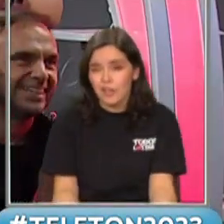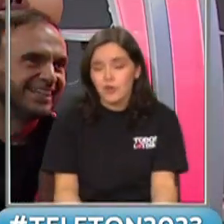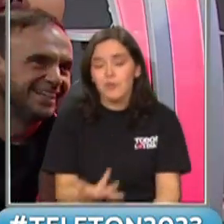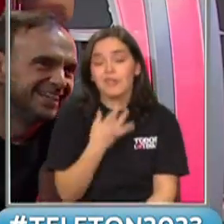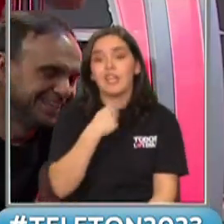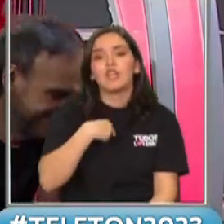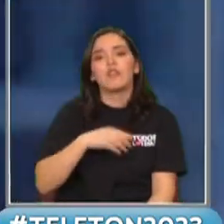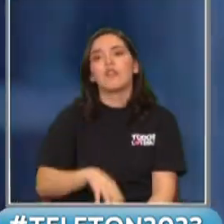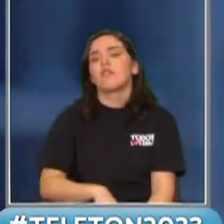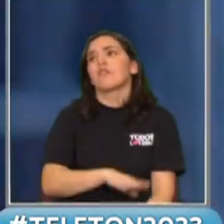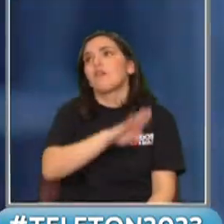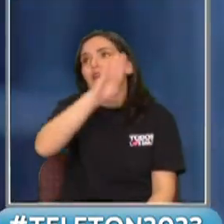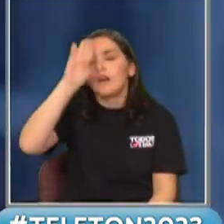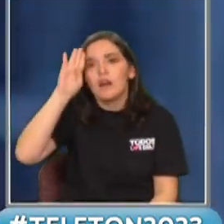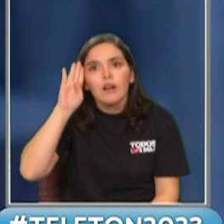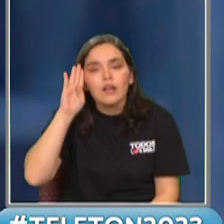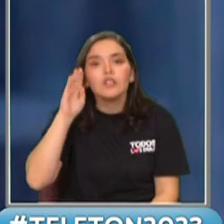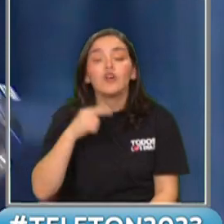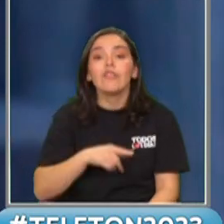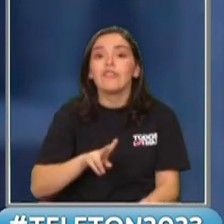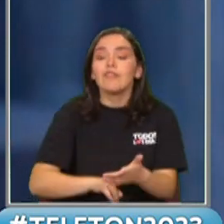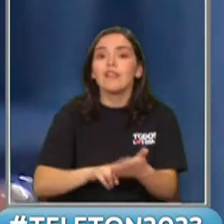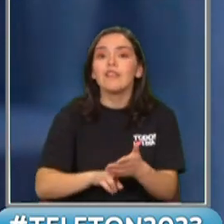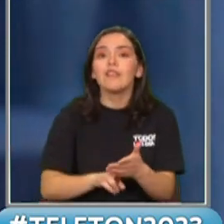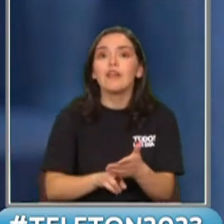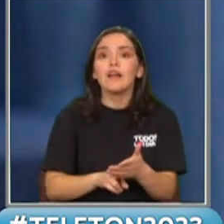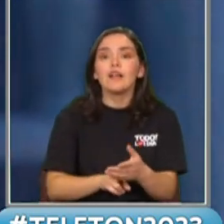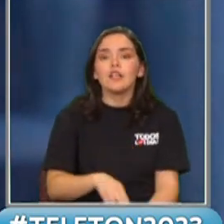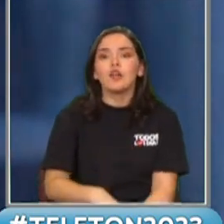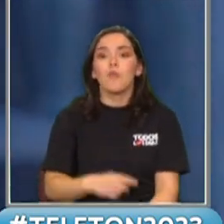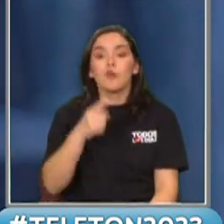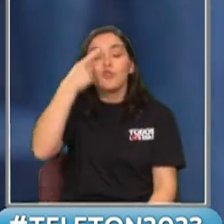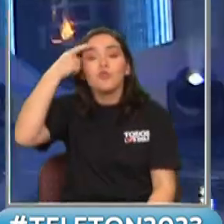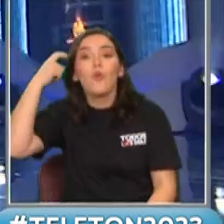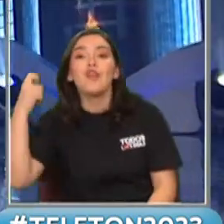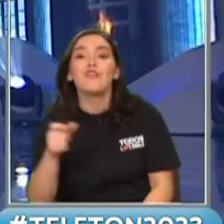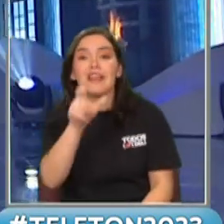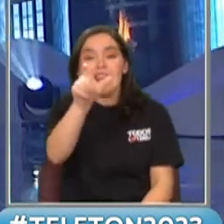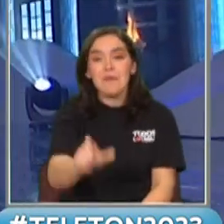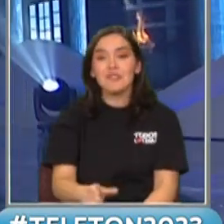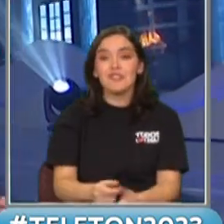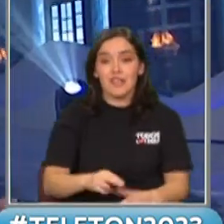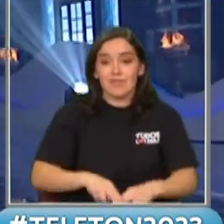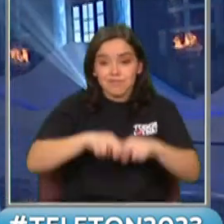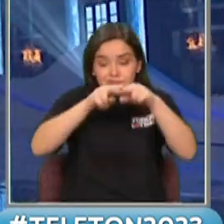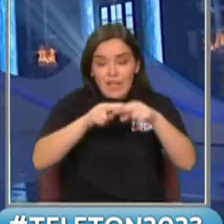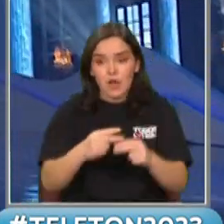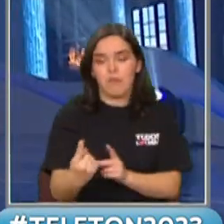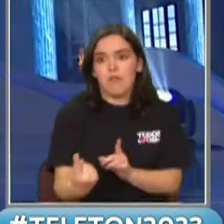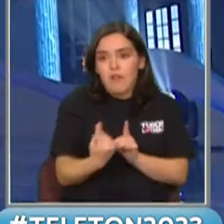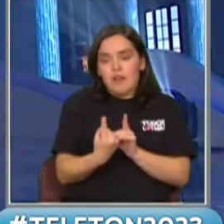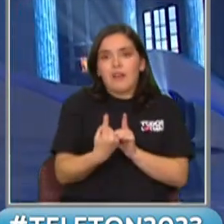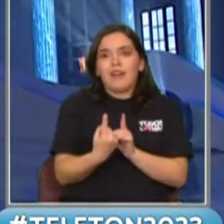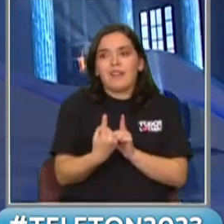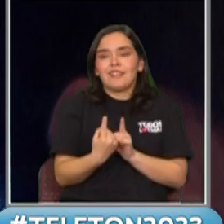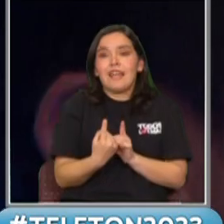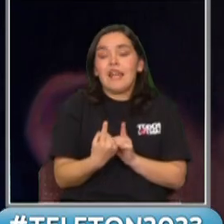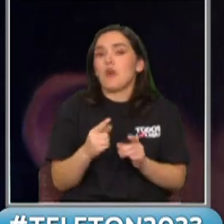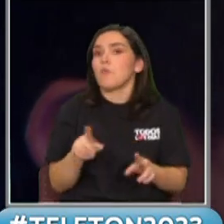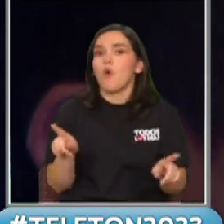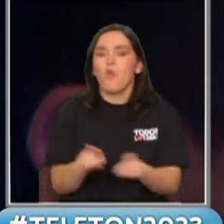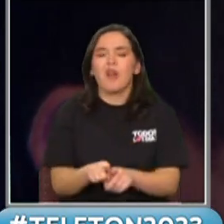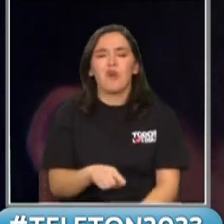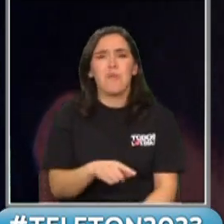estoy hasta acá con la yo te juro como que sueño y siento que la tesorera se me va a aparecer huevona como que es como una pesadilla o